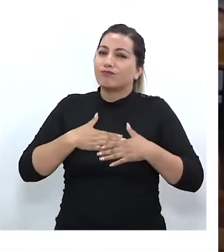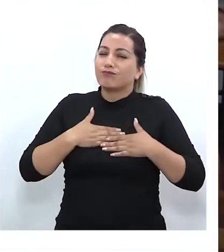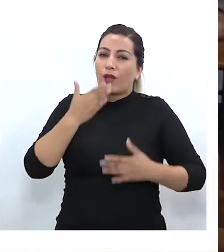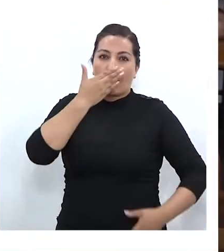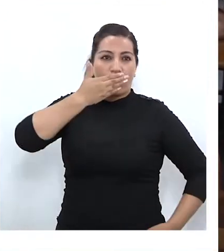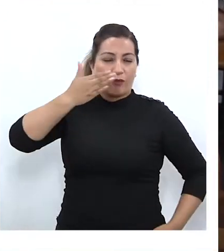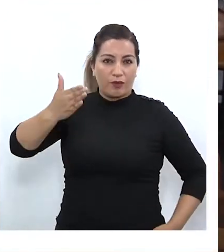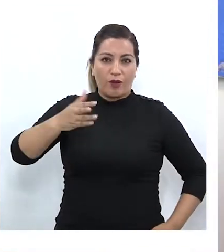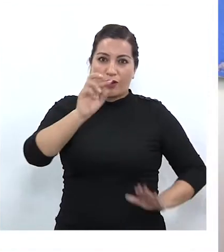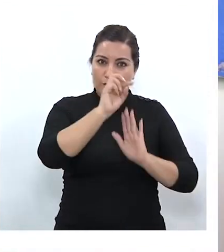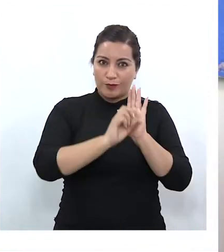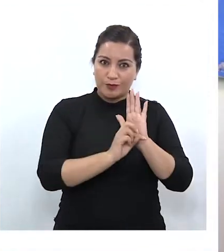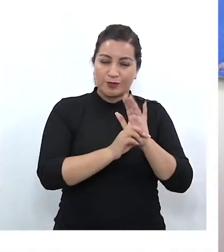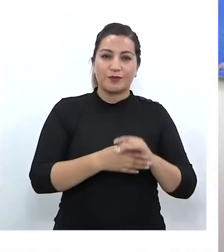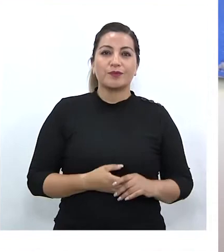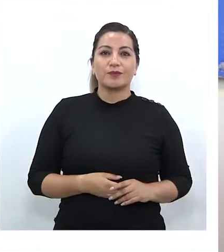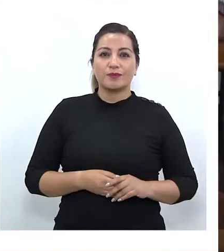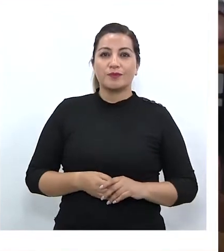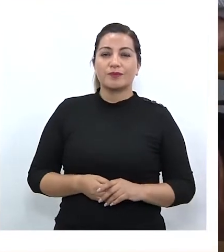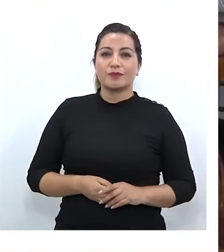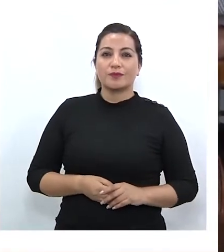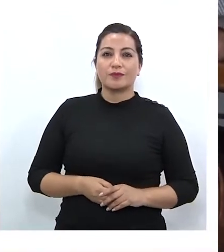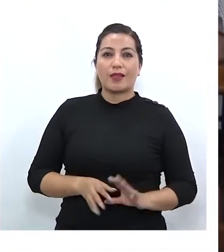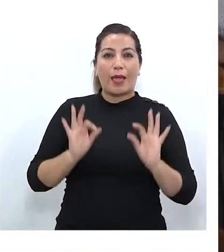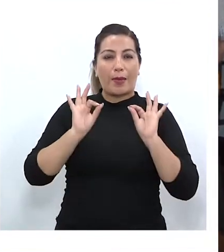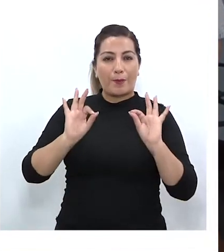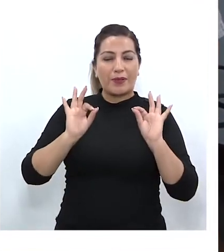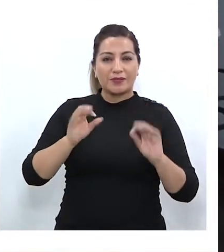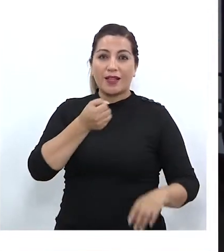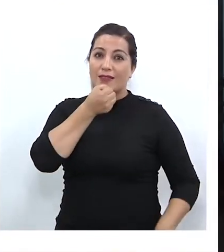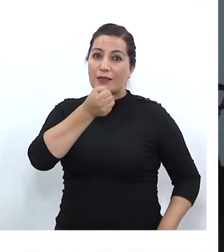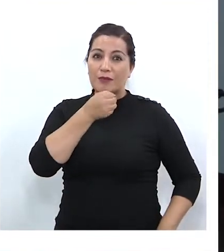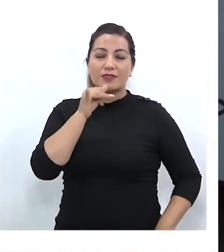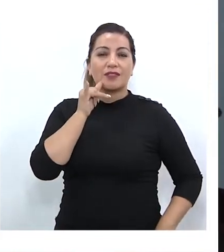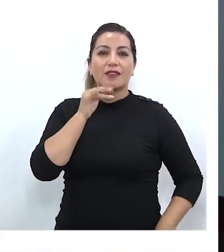lo mejor, digamos, en este proyecto. Muchas gracias. Especial de